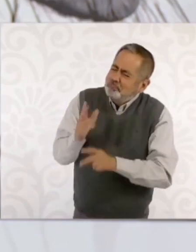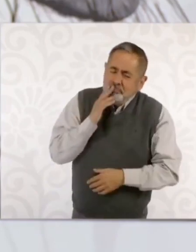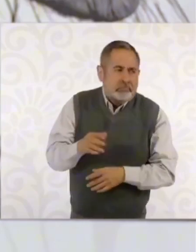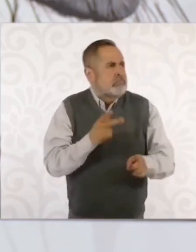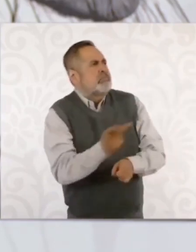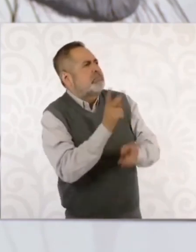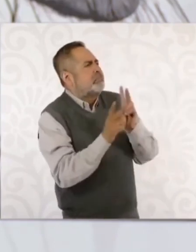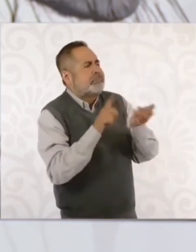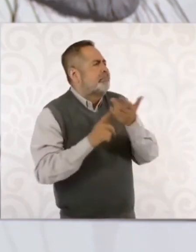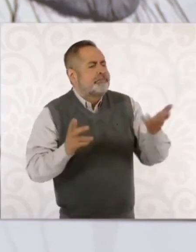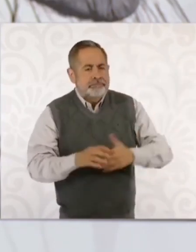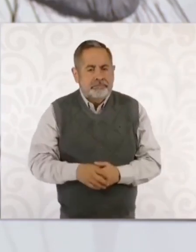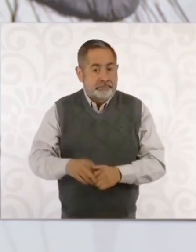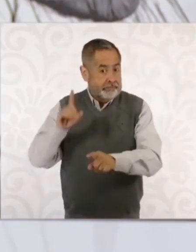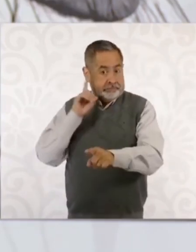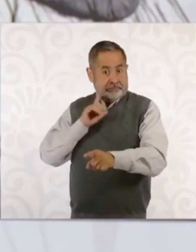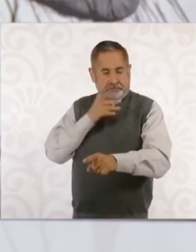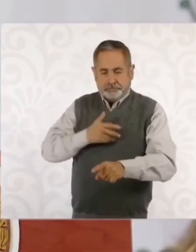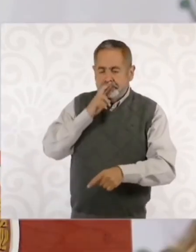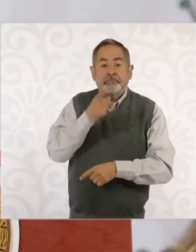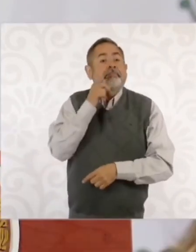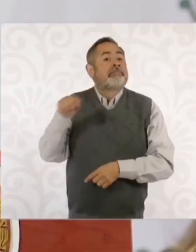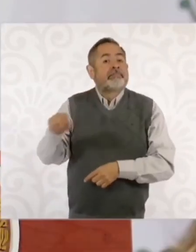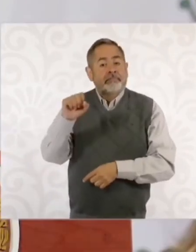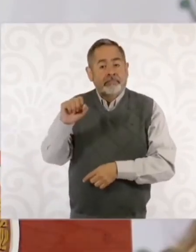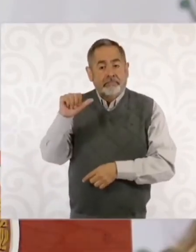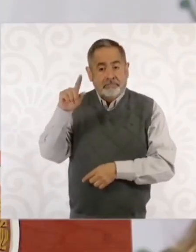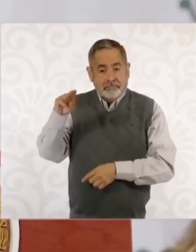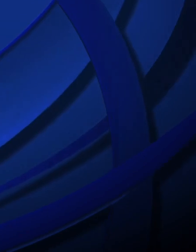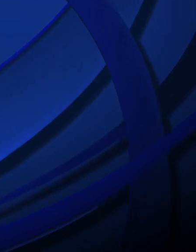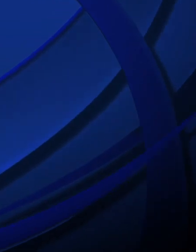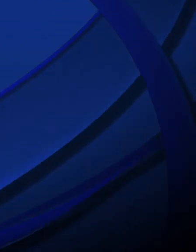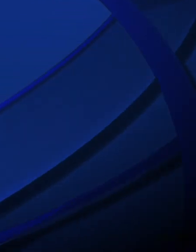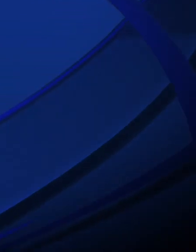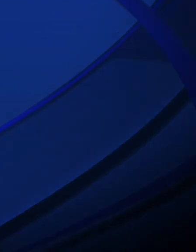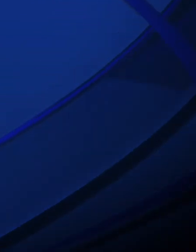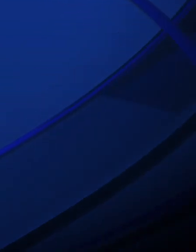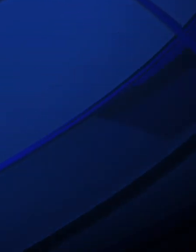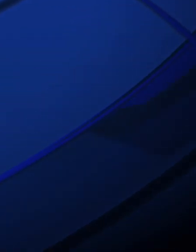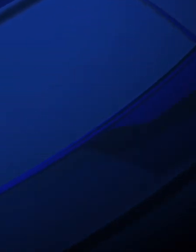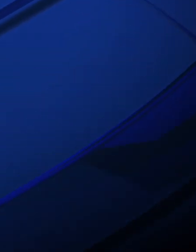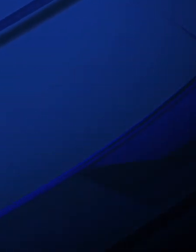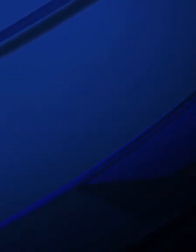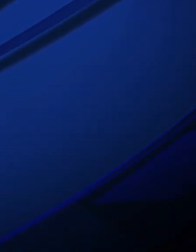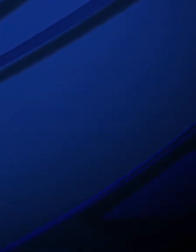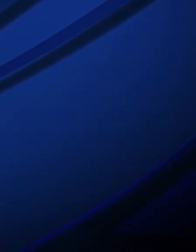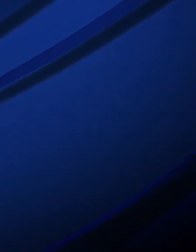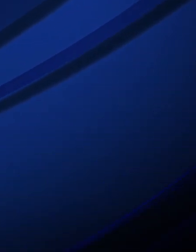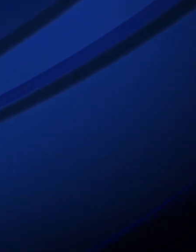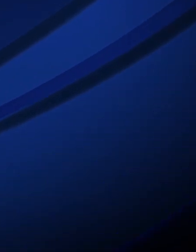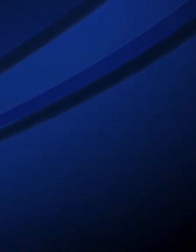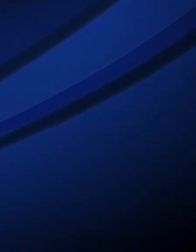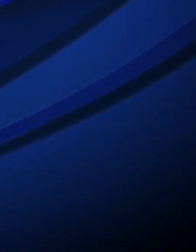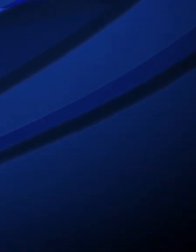viralizarse una fotografía juntas. En la mañanera, la presidenta la calificó como una mujer extraordinaria, destacando que la actriz veracruzana